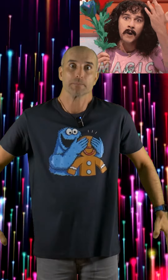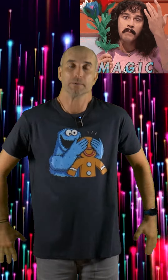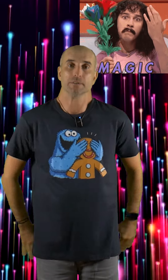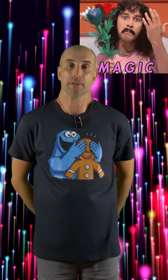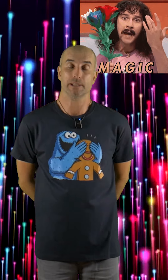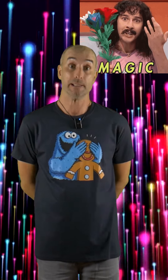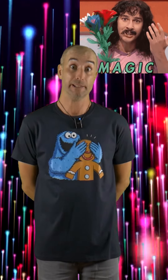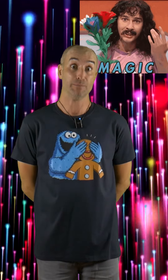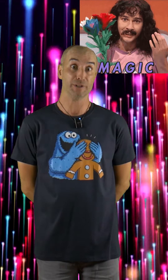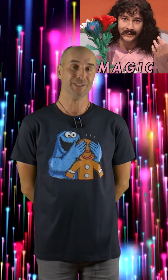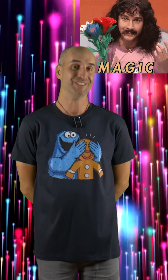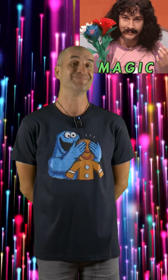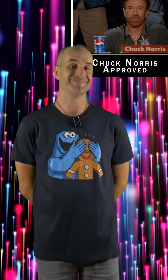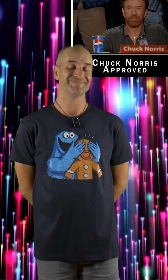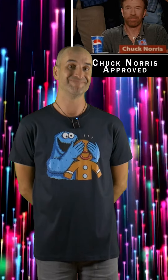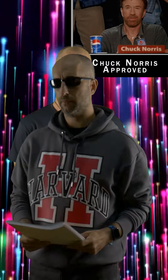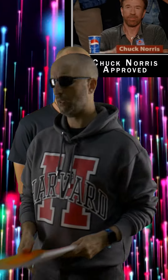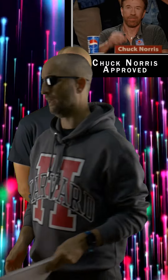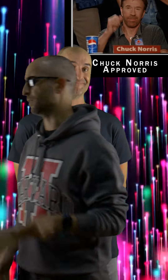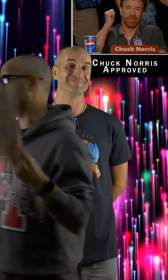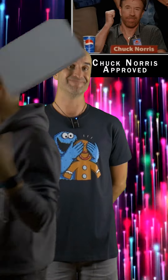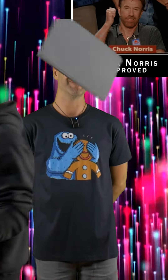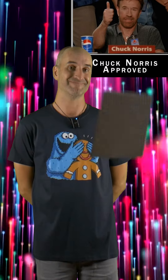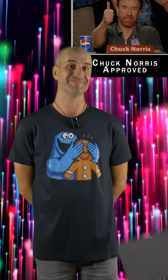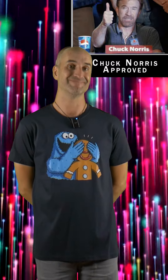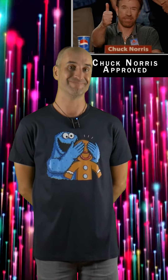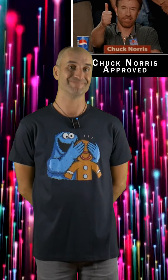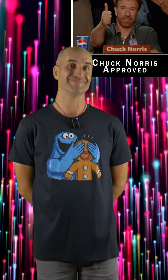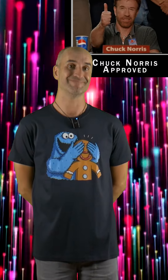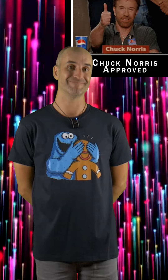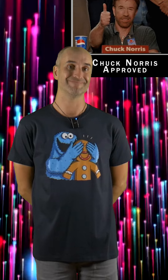tu cuerpo ya será bonito. Va a tomar por culo.